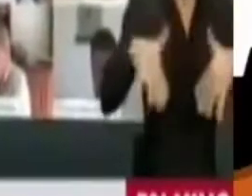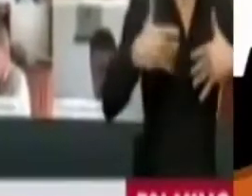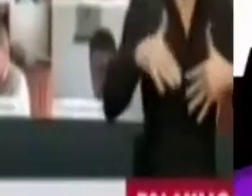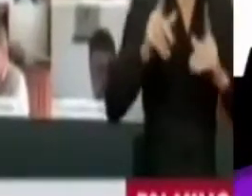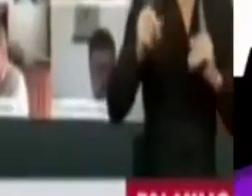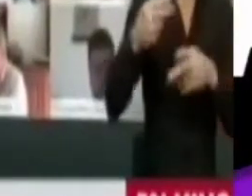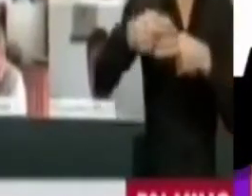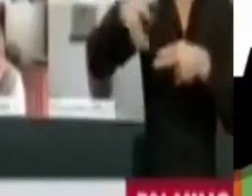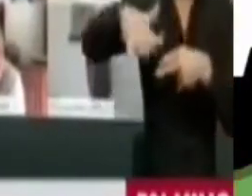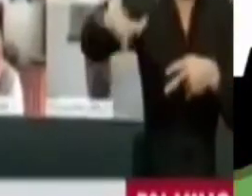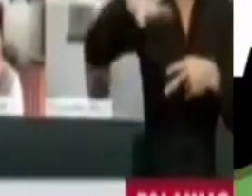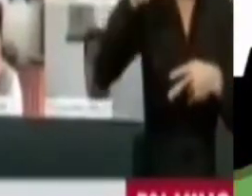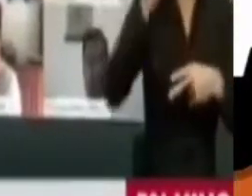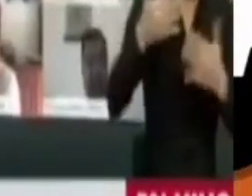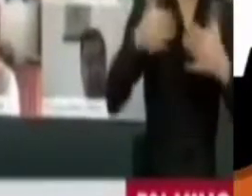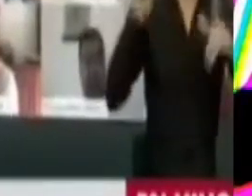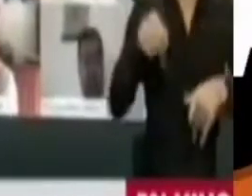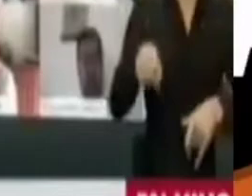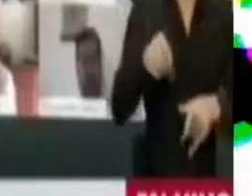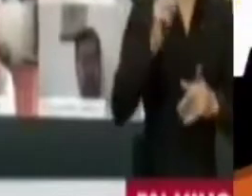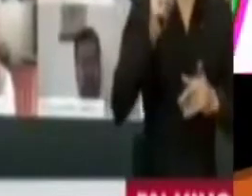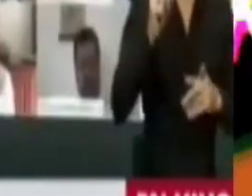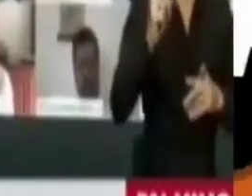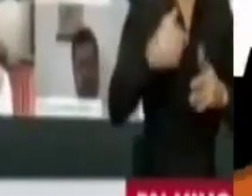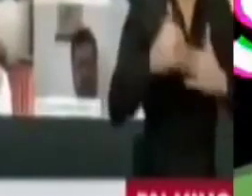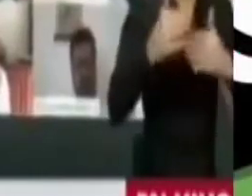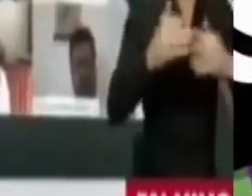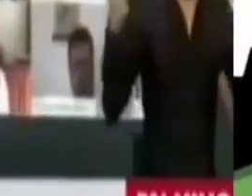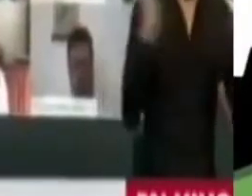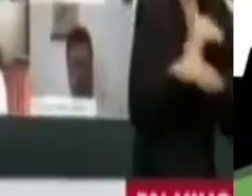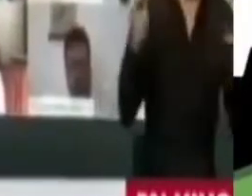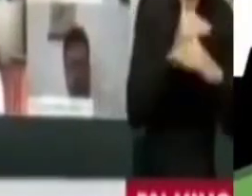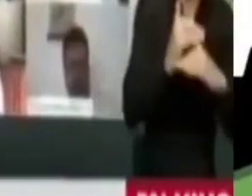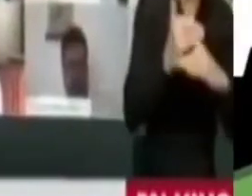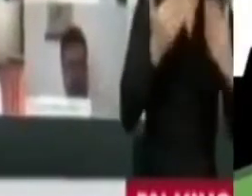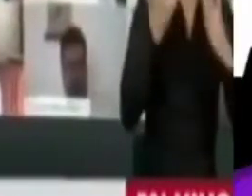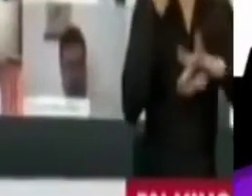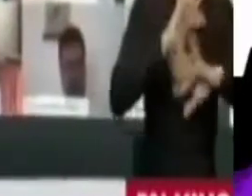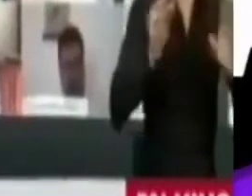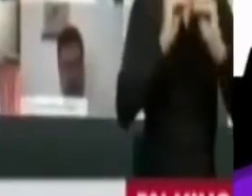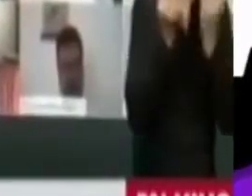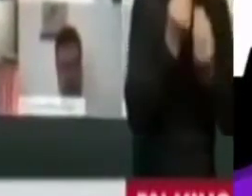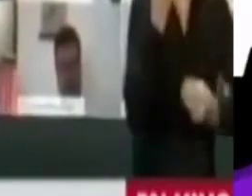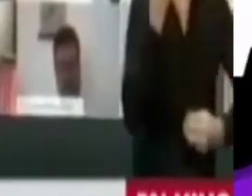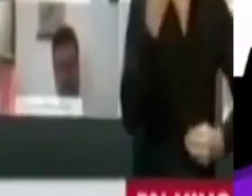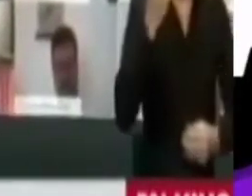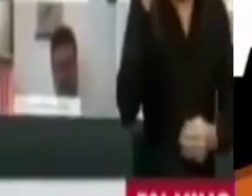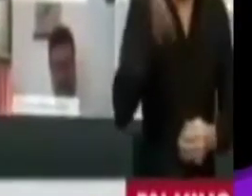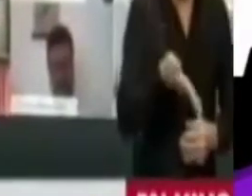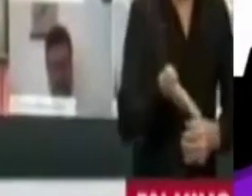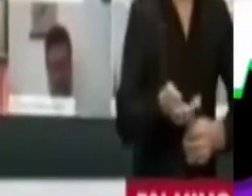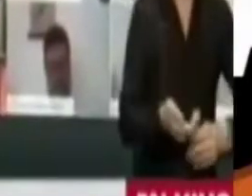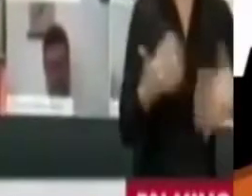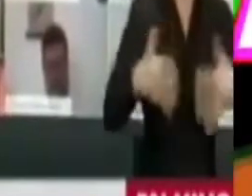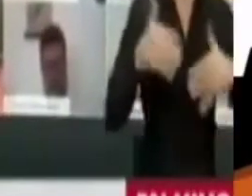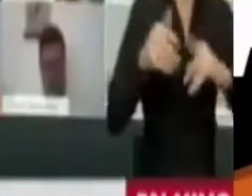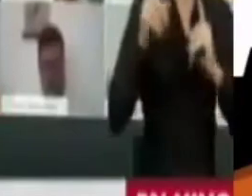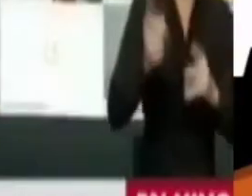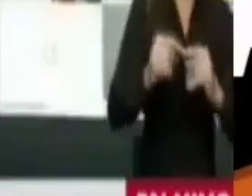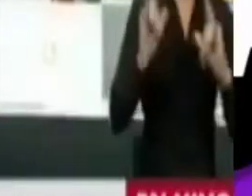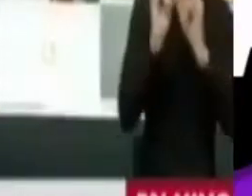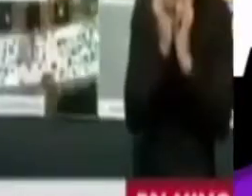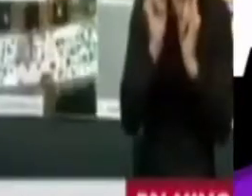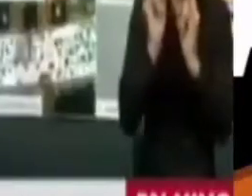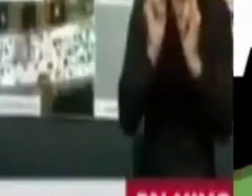ahí, la verdad que fue muy lindo la entrega. Carlos, le queremos agradecer, como siempre, por su tiempo y